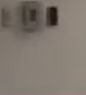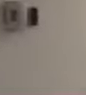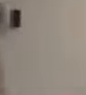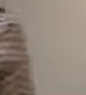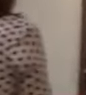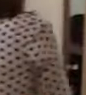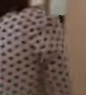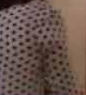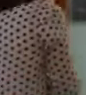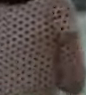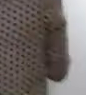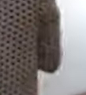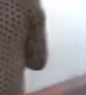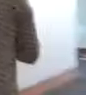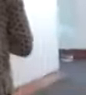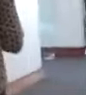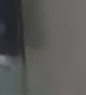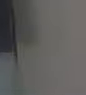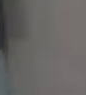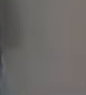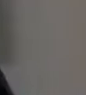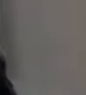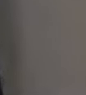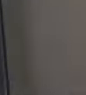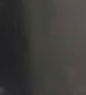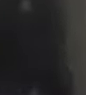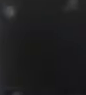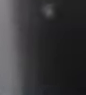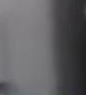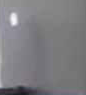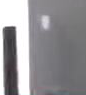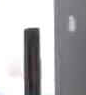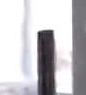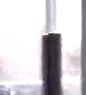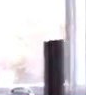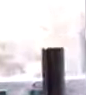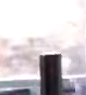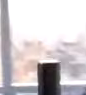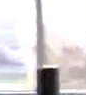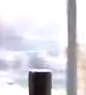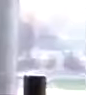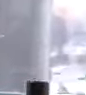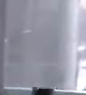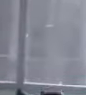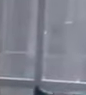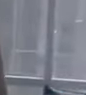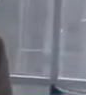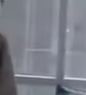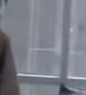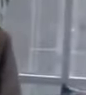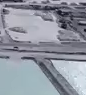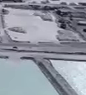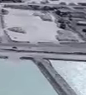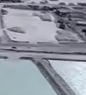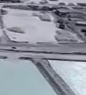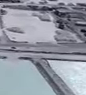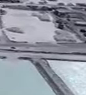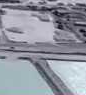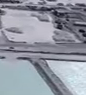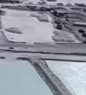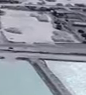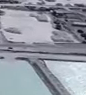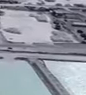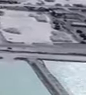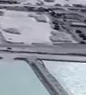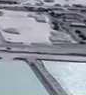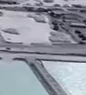codelco y soquimich Y que amplía además las expectativas de producción de litio en nuestro territorio bueno y que es un acuerdo que